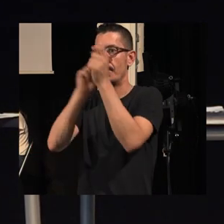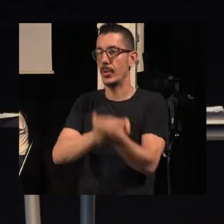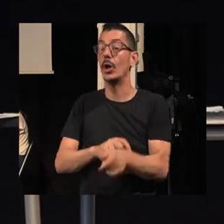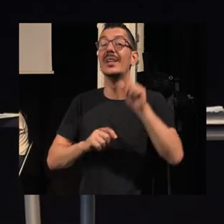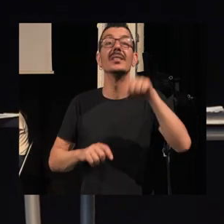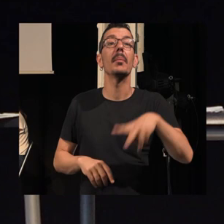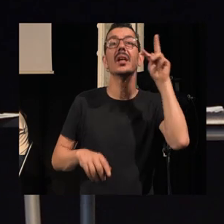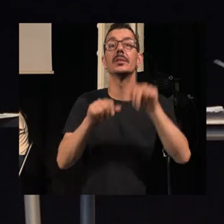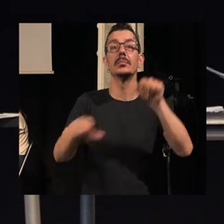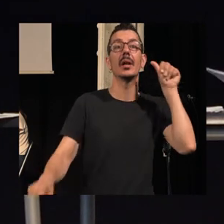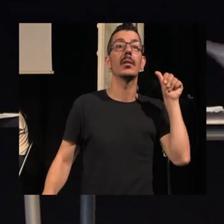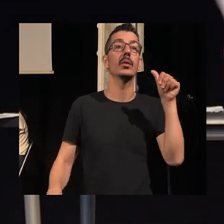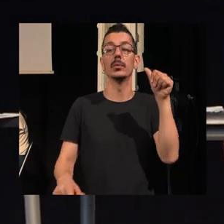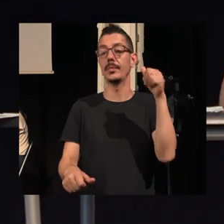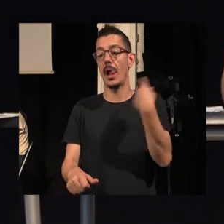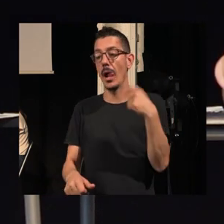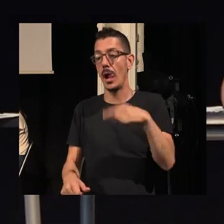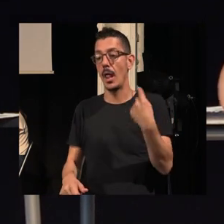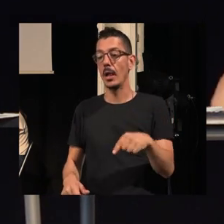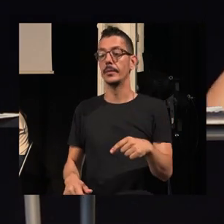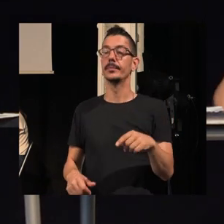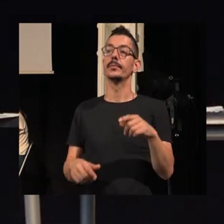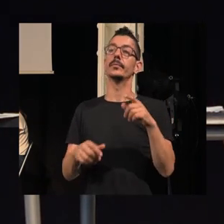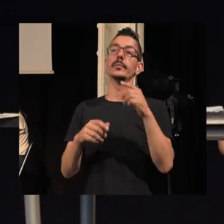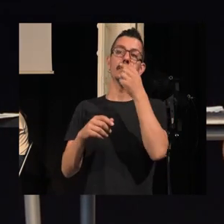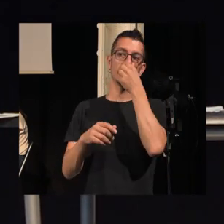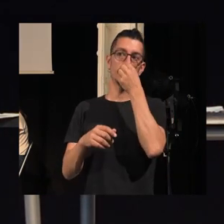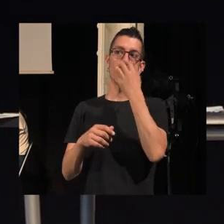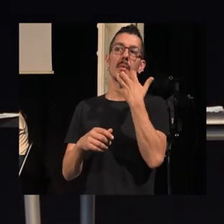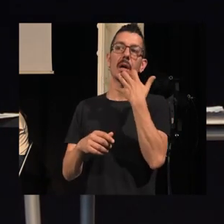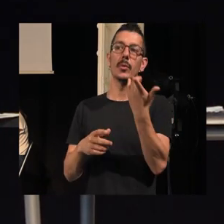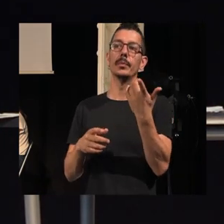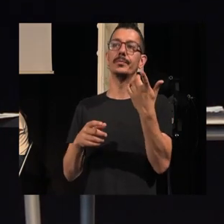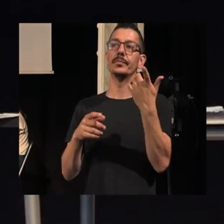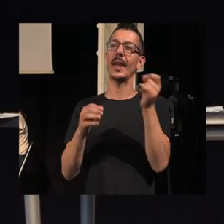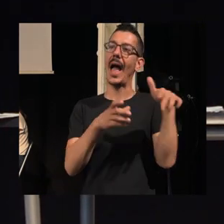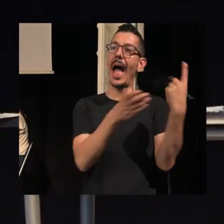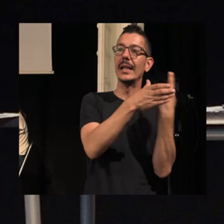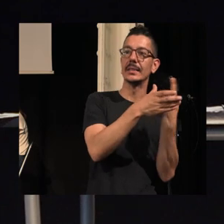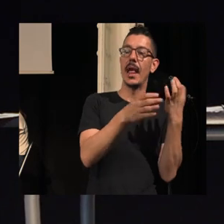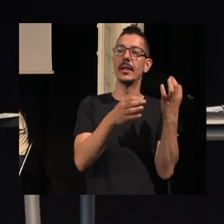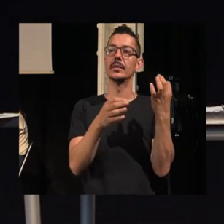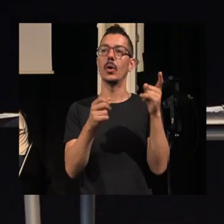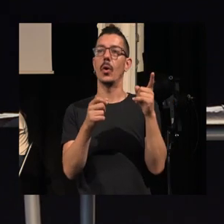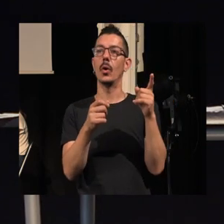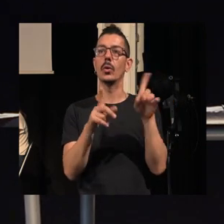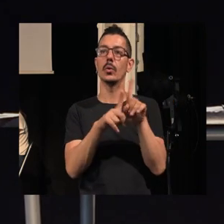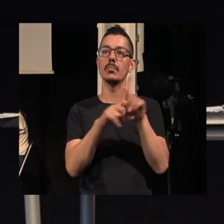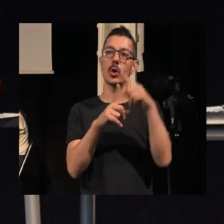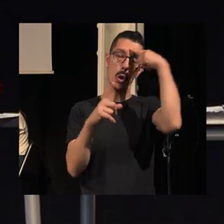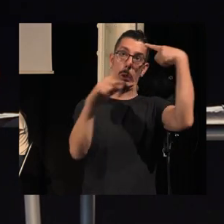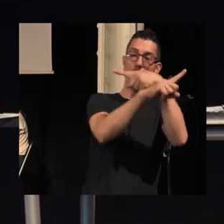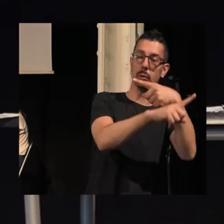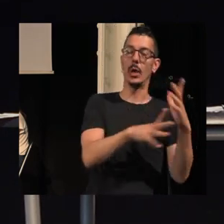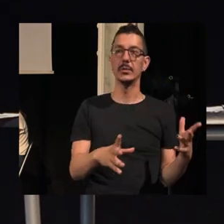también aisladas y colapsadas. Y en ese sentido creo que no hay, No hay una política queer, pues no hay una política